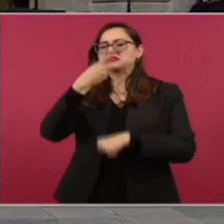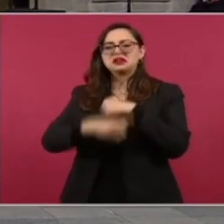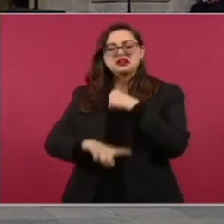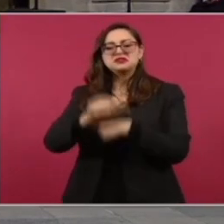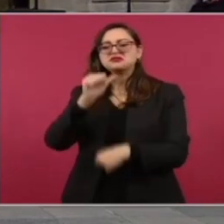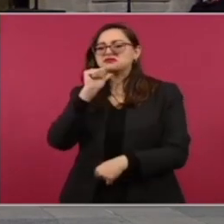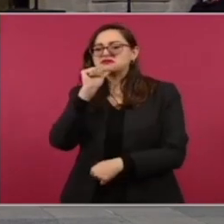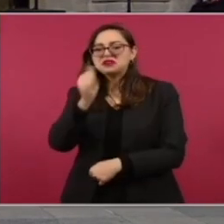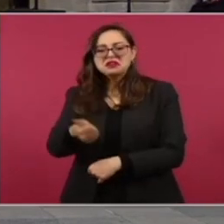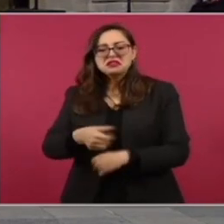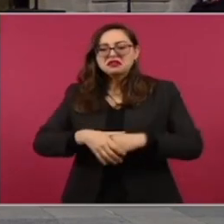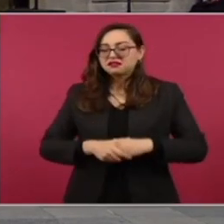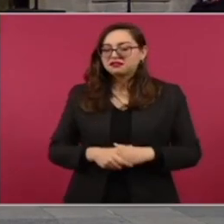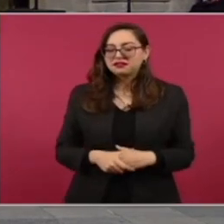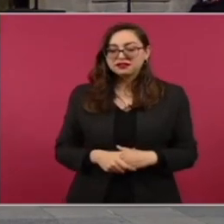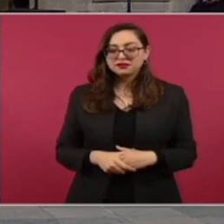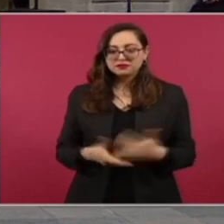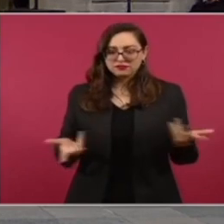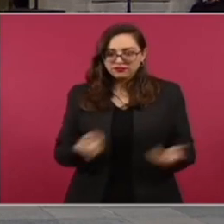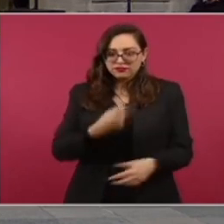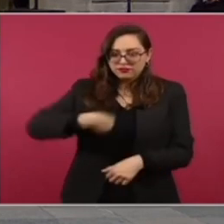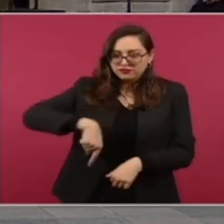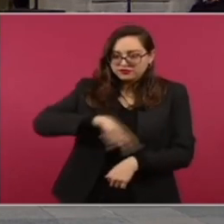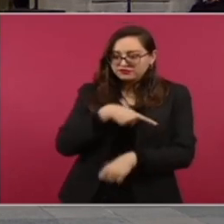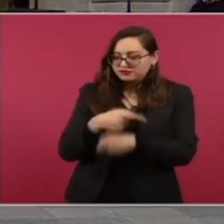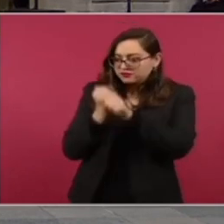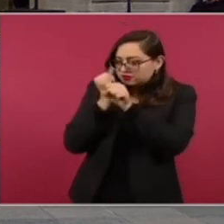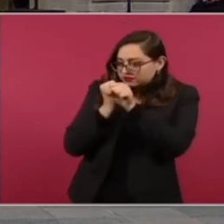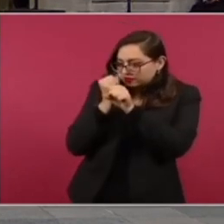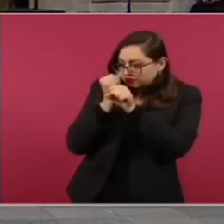dañinas. Hicimos una investigación,